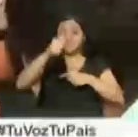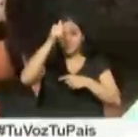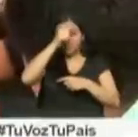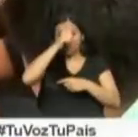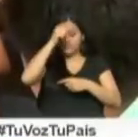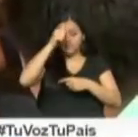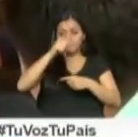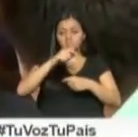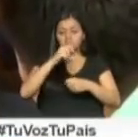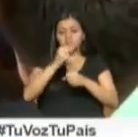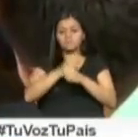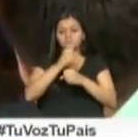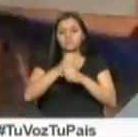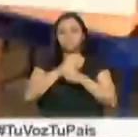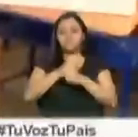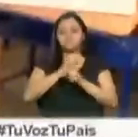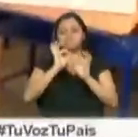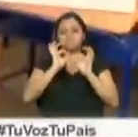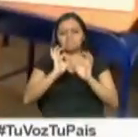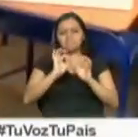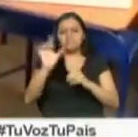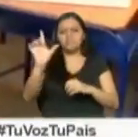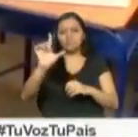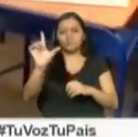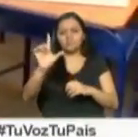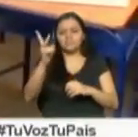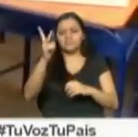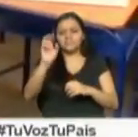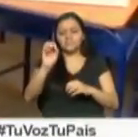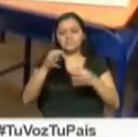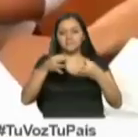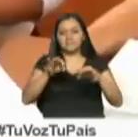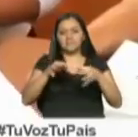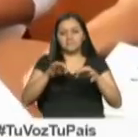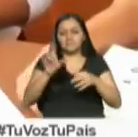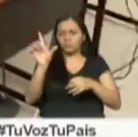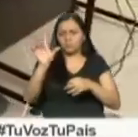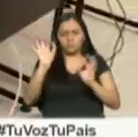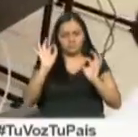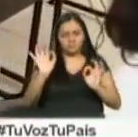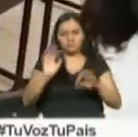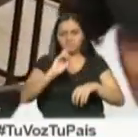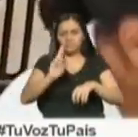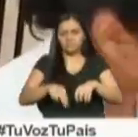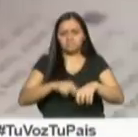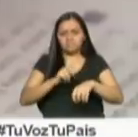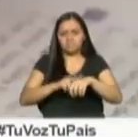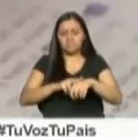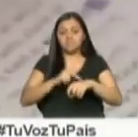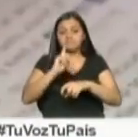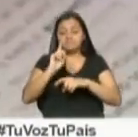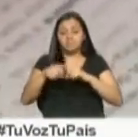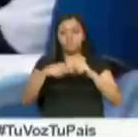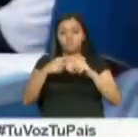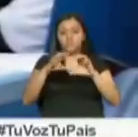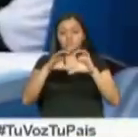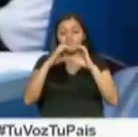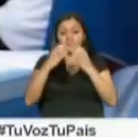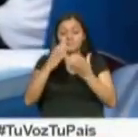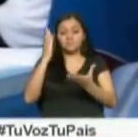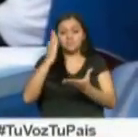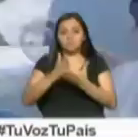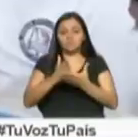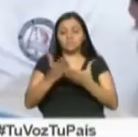domingo, laborarán regularmente el lunes 20 de febrero de 2017. De manera excepcional, las clases se